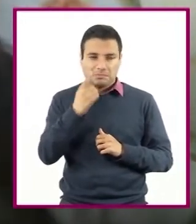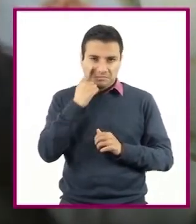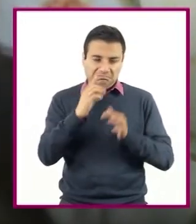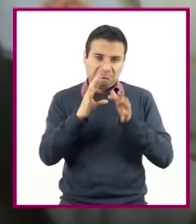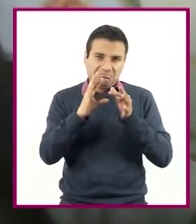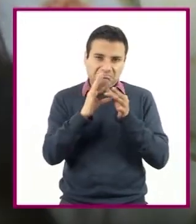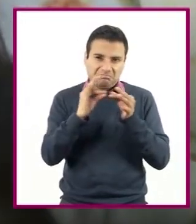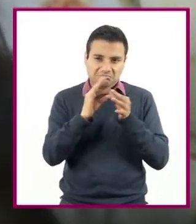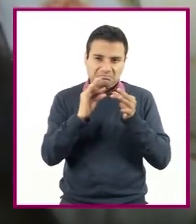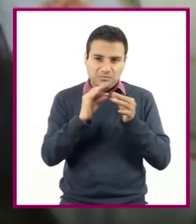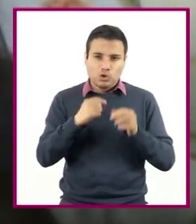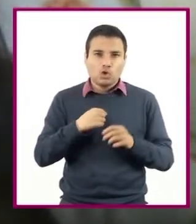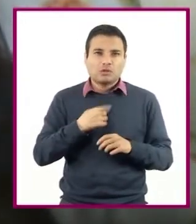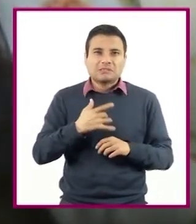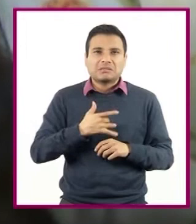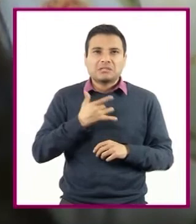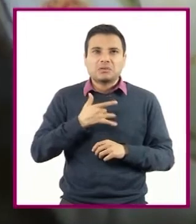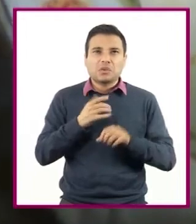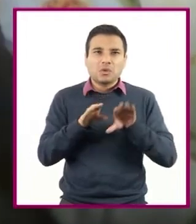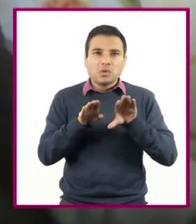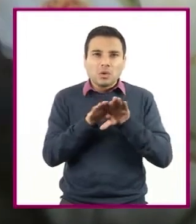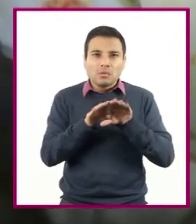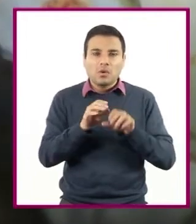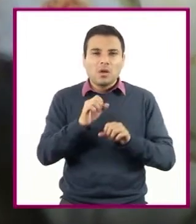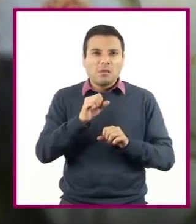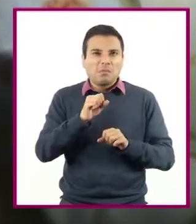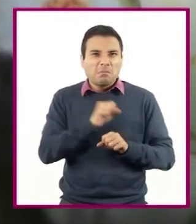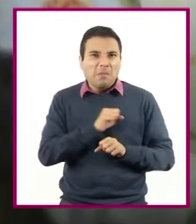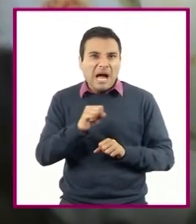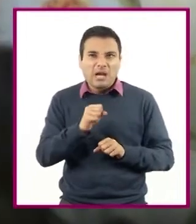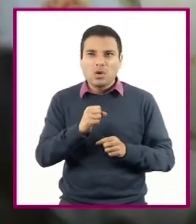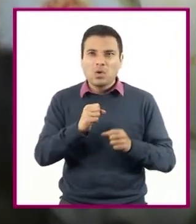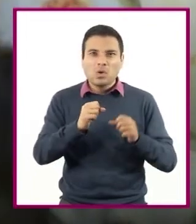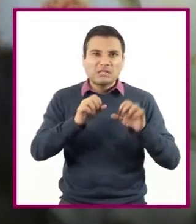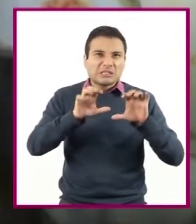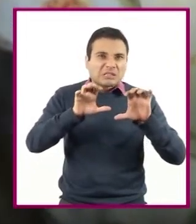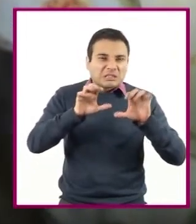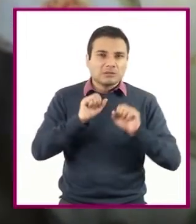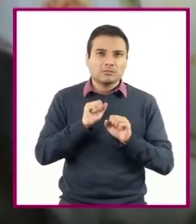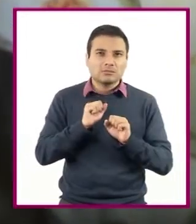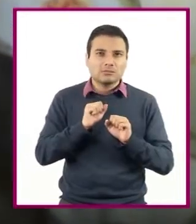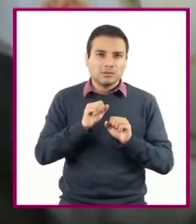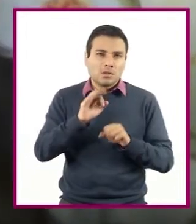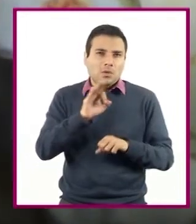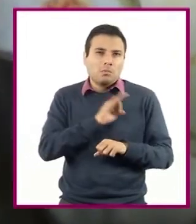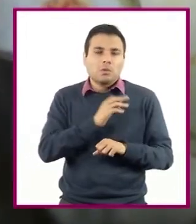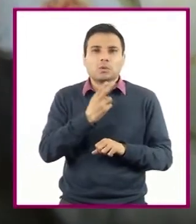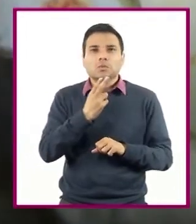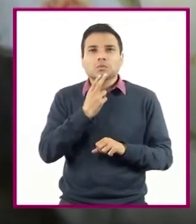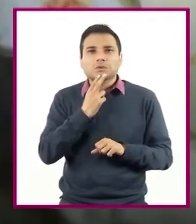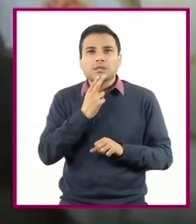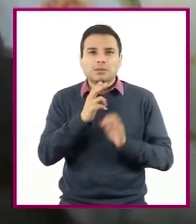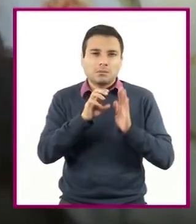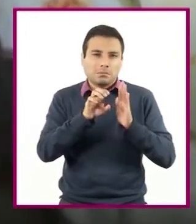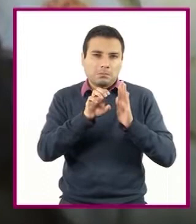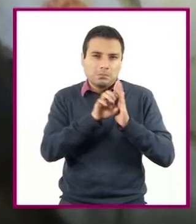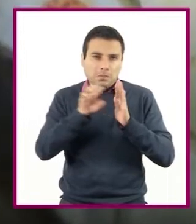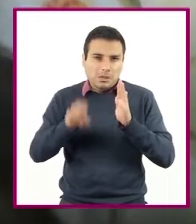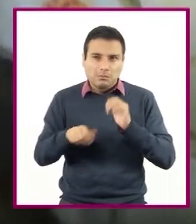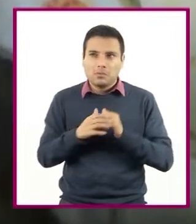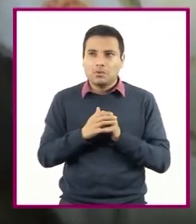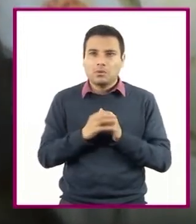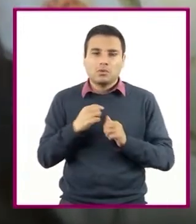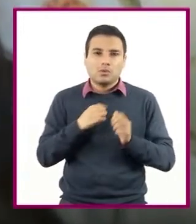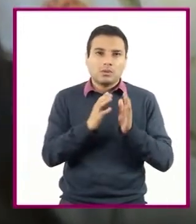para mencionar algo tenebroso, malo o misterioso. Y creo que podría usarlo al expresarme en algún escrito, en